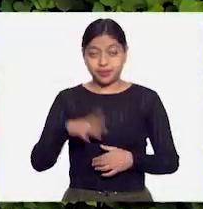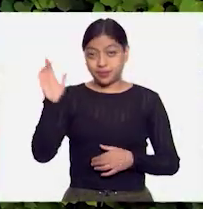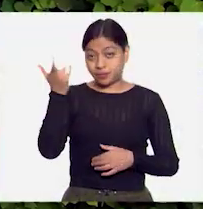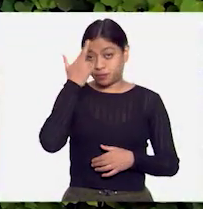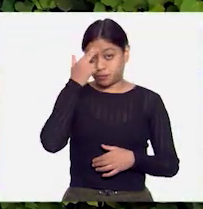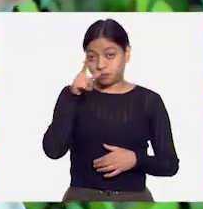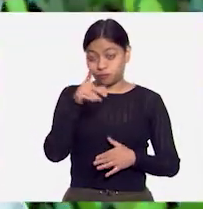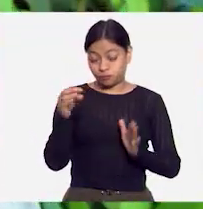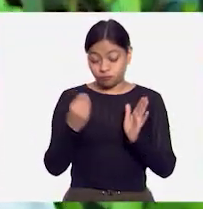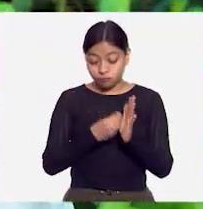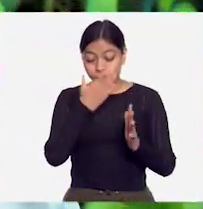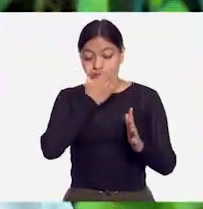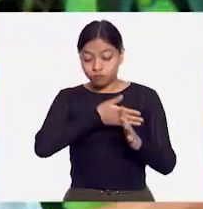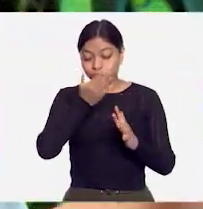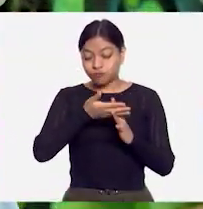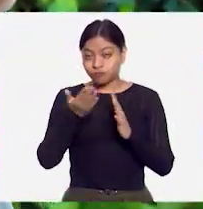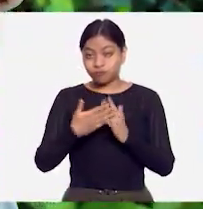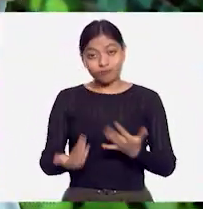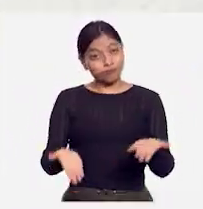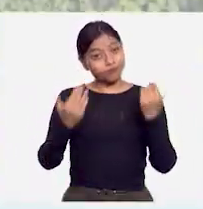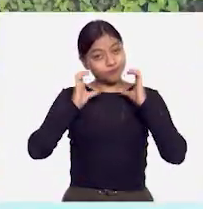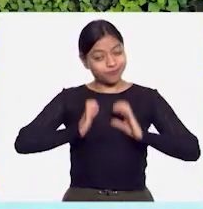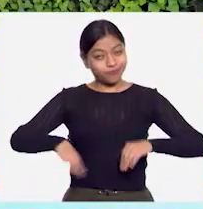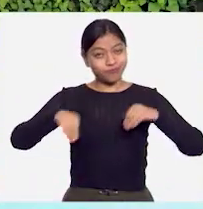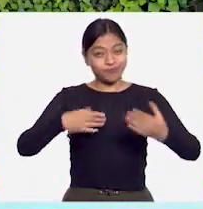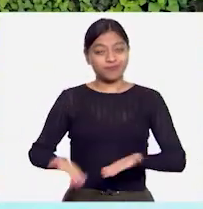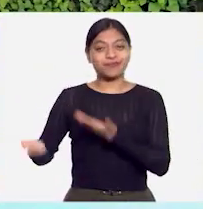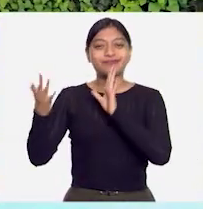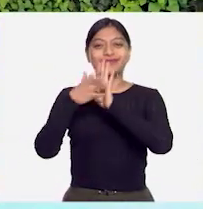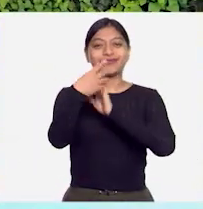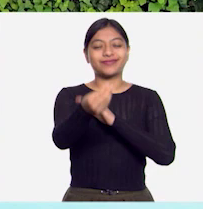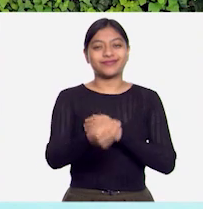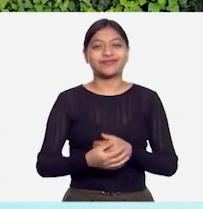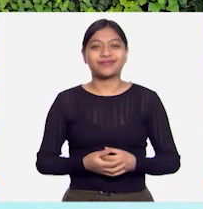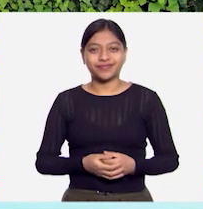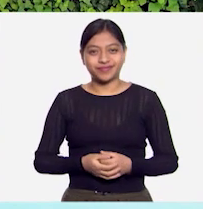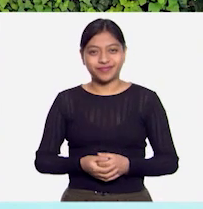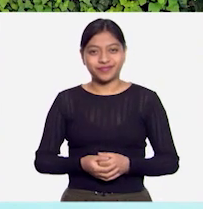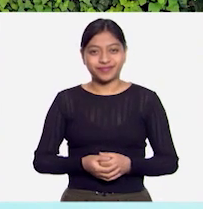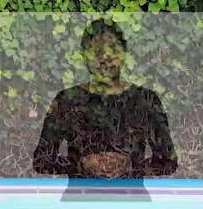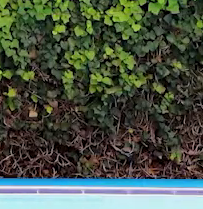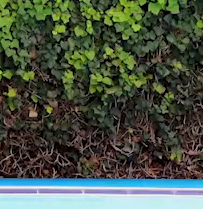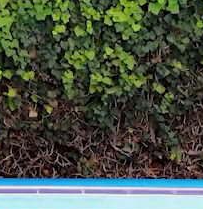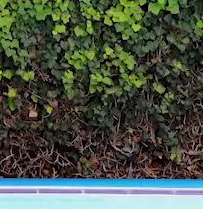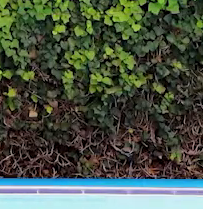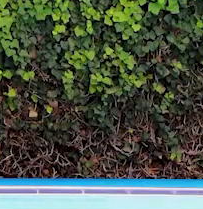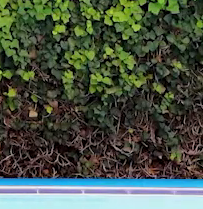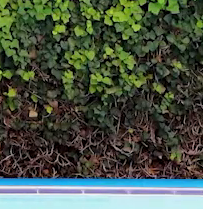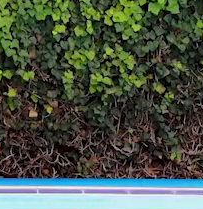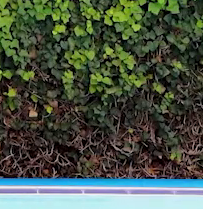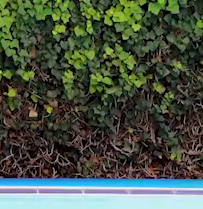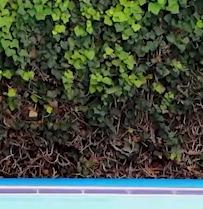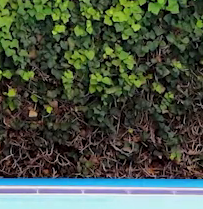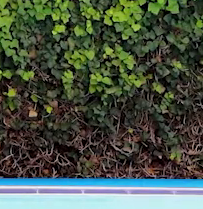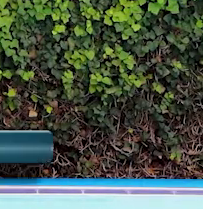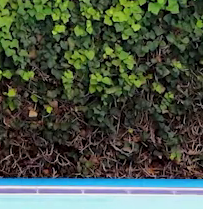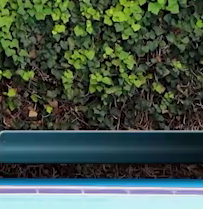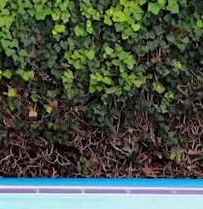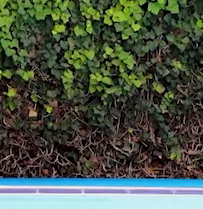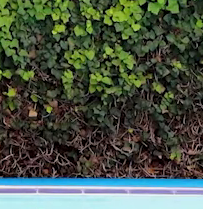Recuerda, entre clase y clase, activa tu cuerpo. Vamos a trabajar un ejercicio de coordinación que se llama caperuza. Vamos a levantar